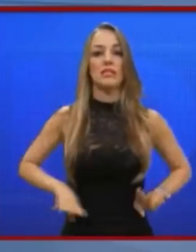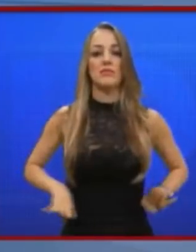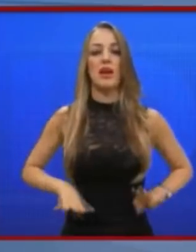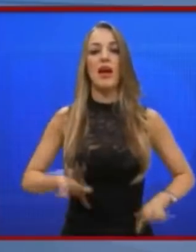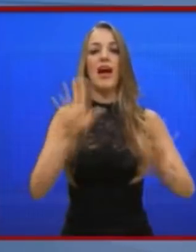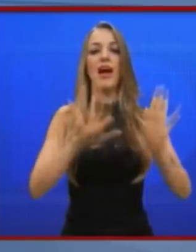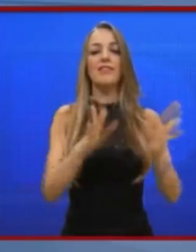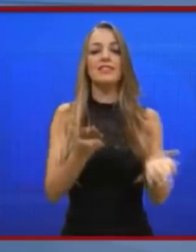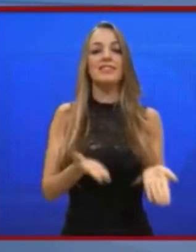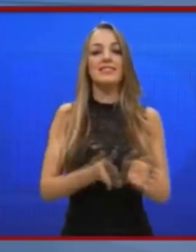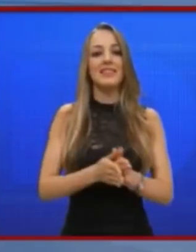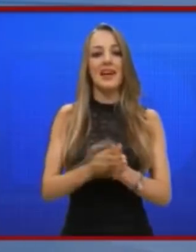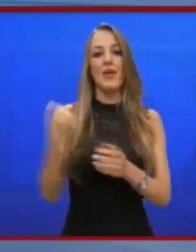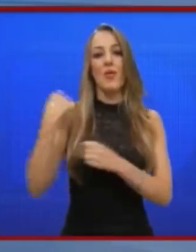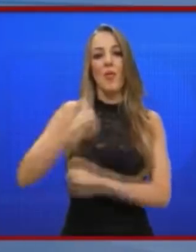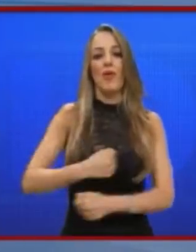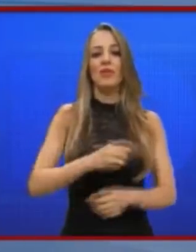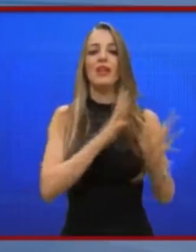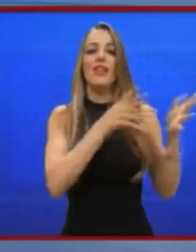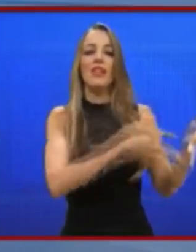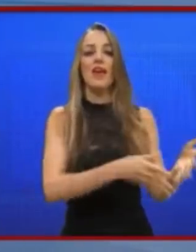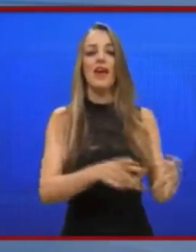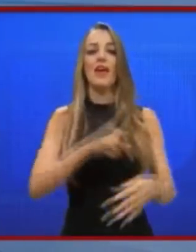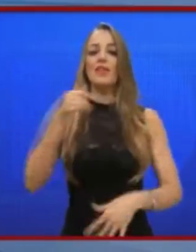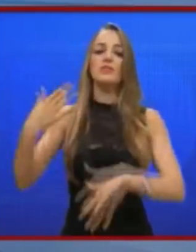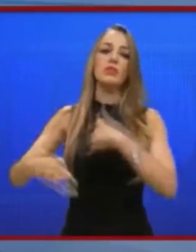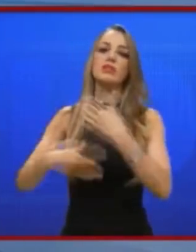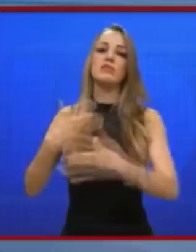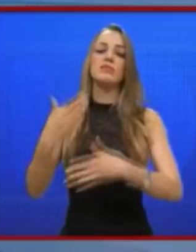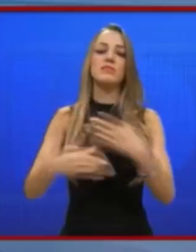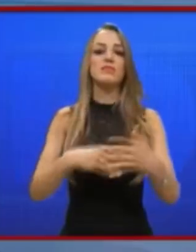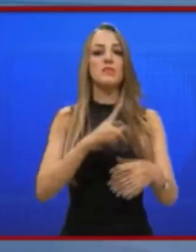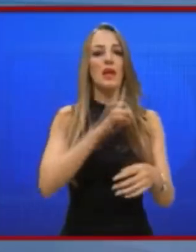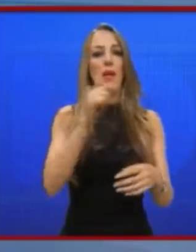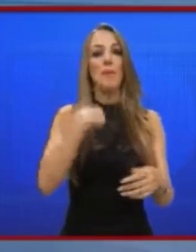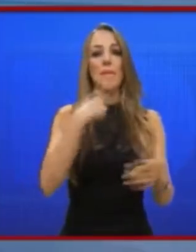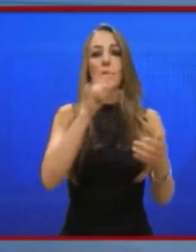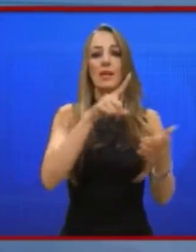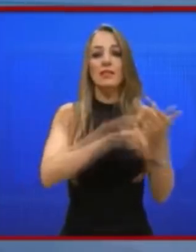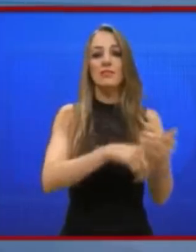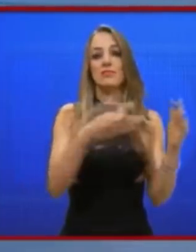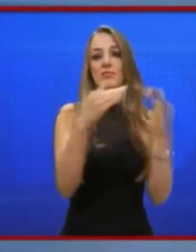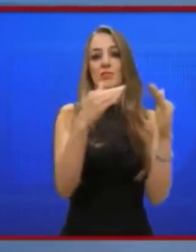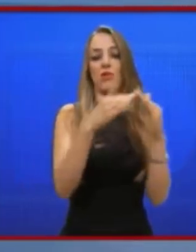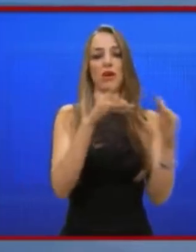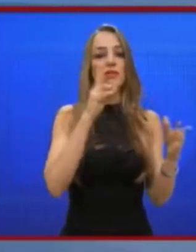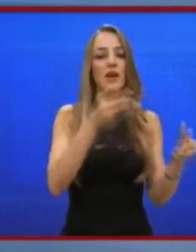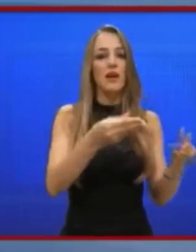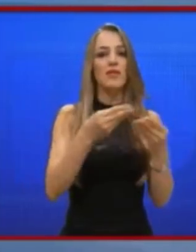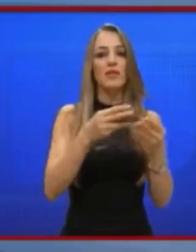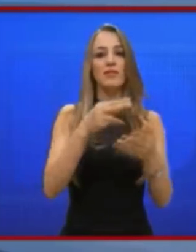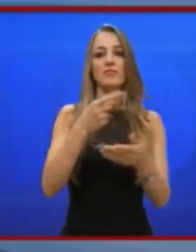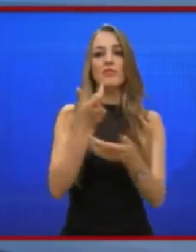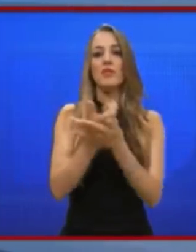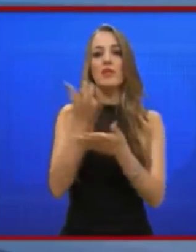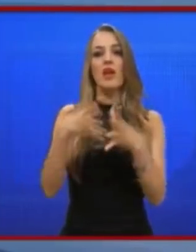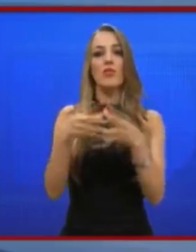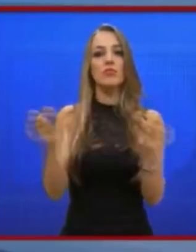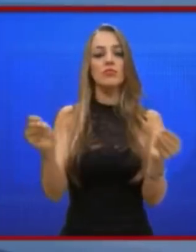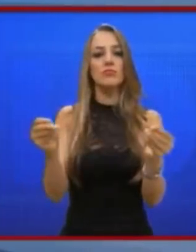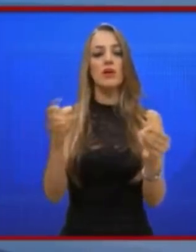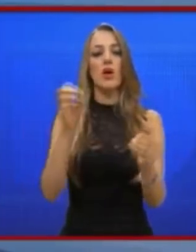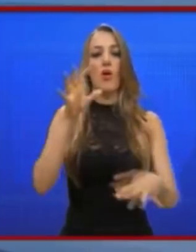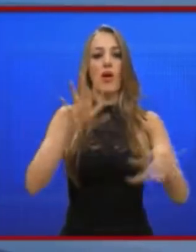cartera por ahí y al día siguiente se le evaporaron algunos billetes? ¿O a cuántas parejas no les ha pasado que dejas